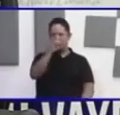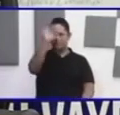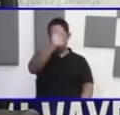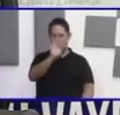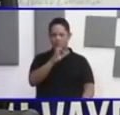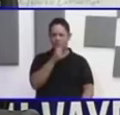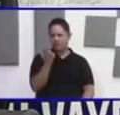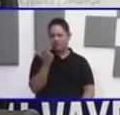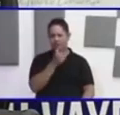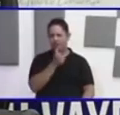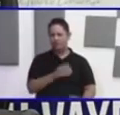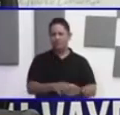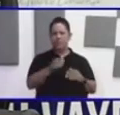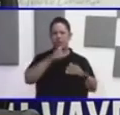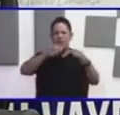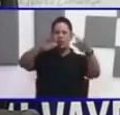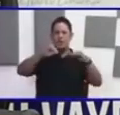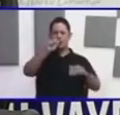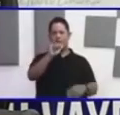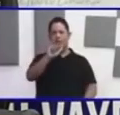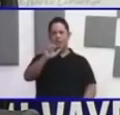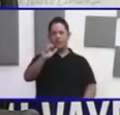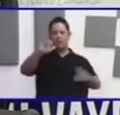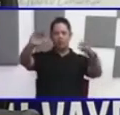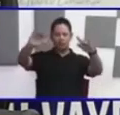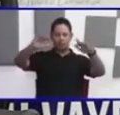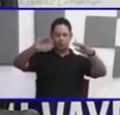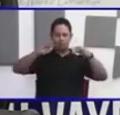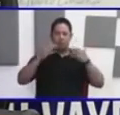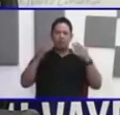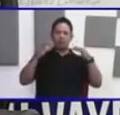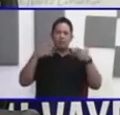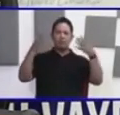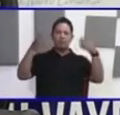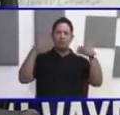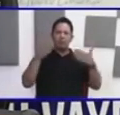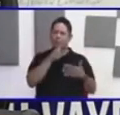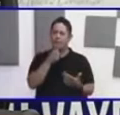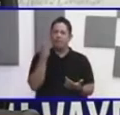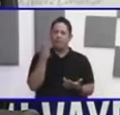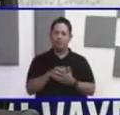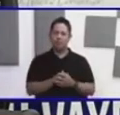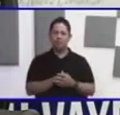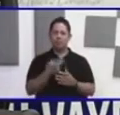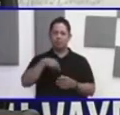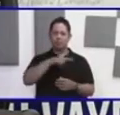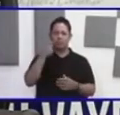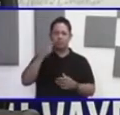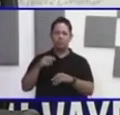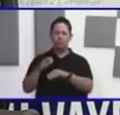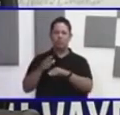aire acondicionado que usted muy bien ha, en los diferentes espacios ha manifestado los contratiempos que ha tenido